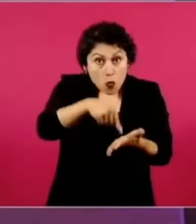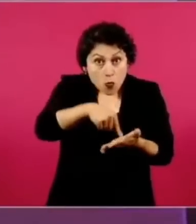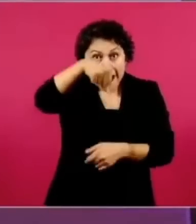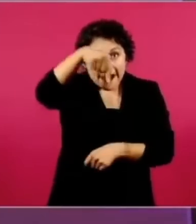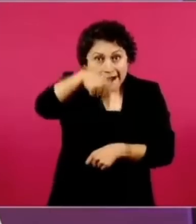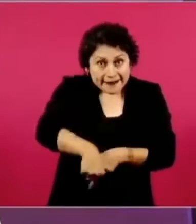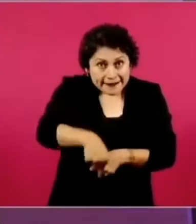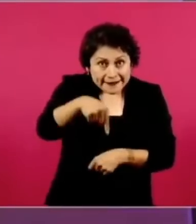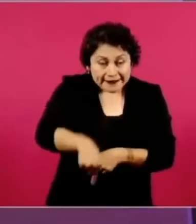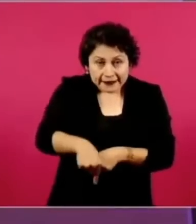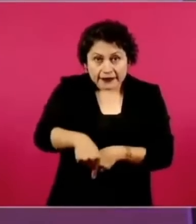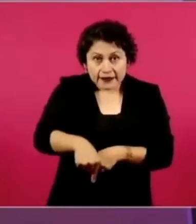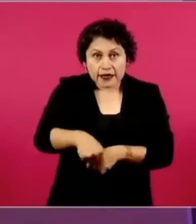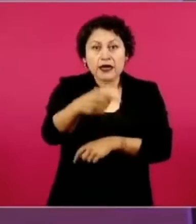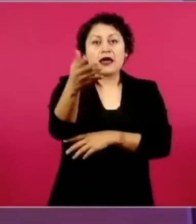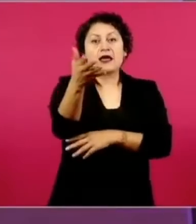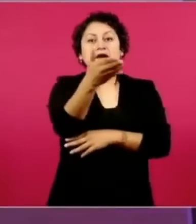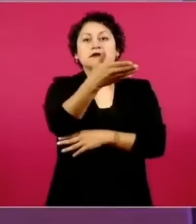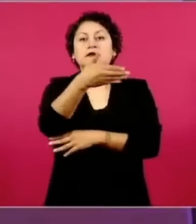gran tragedia.